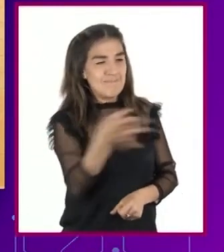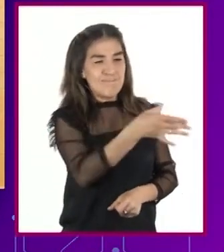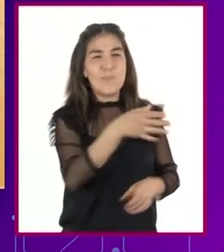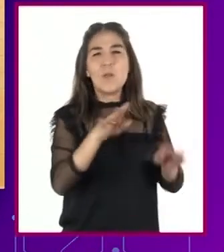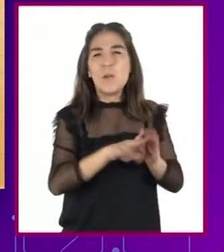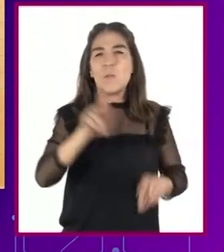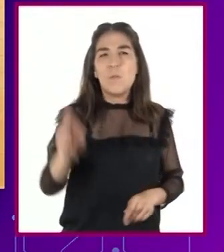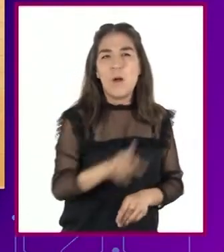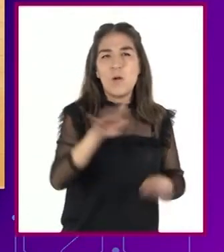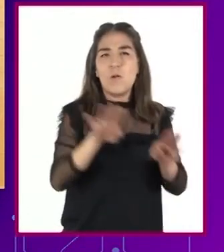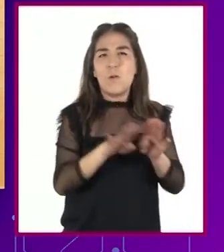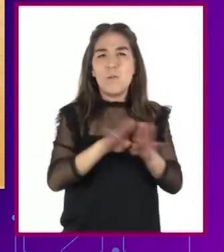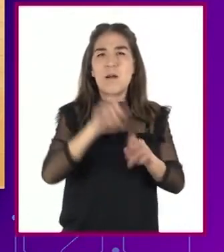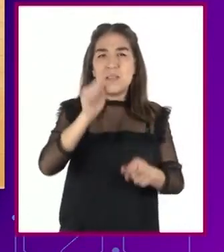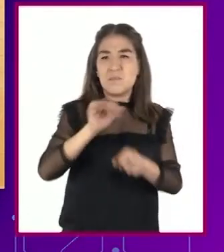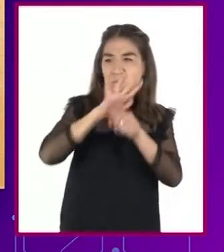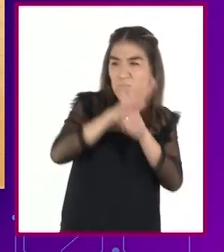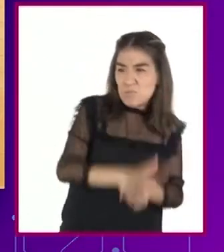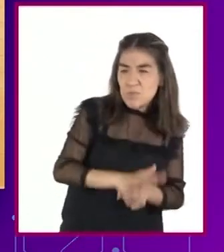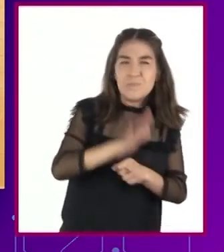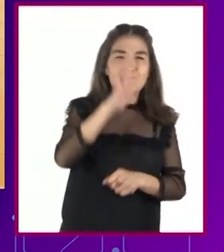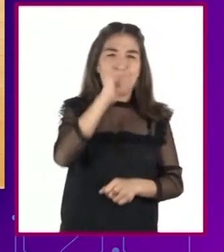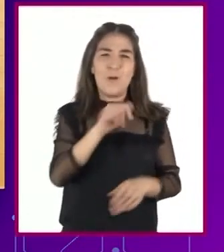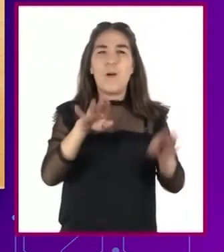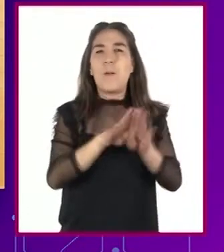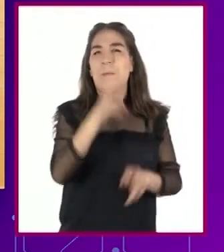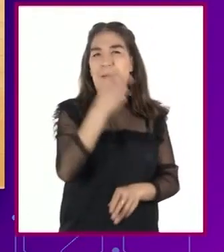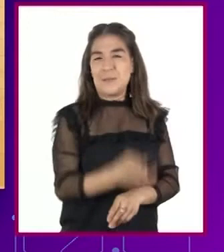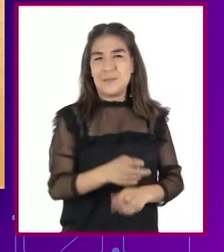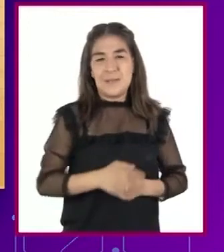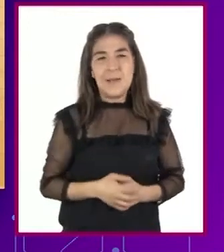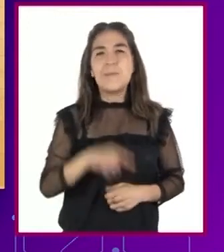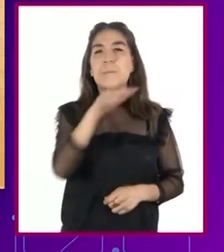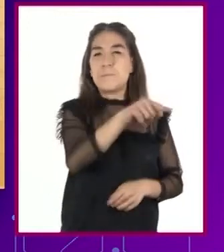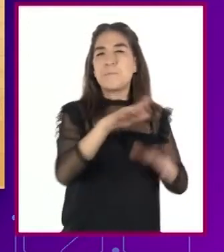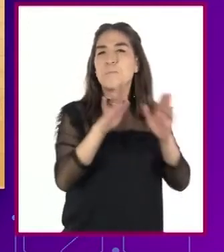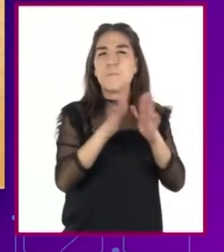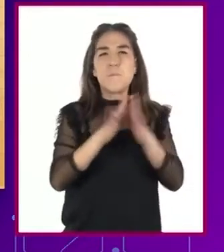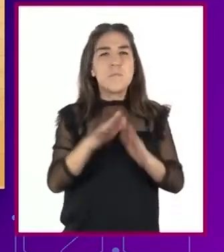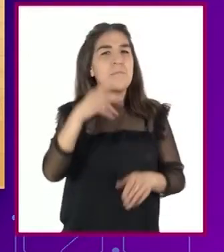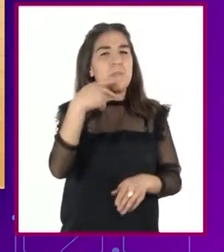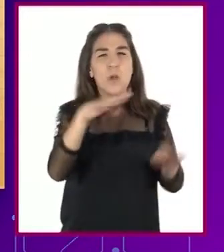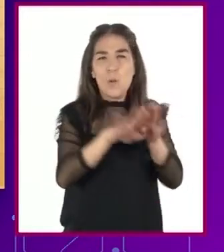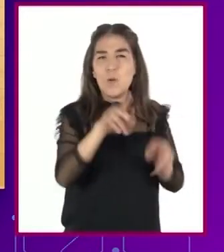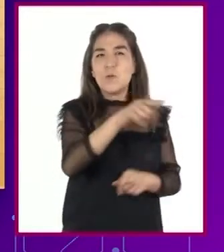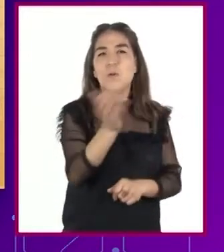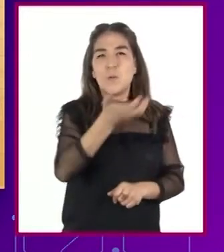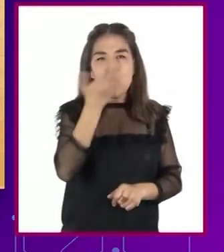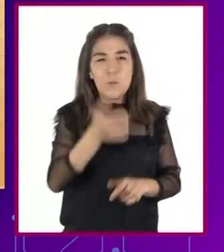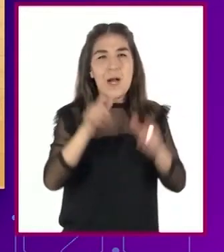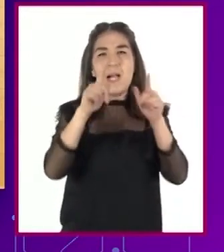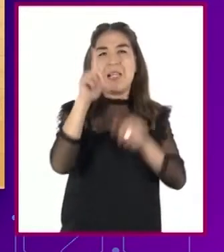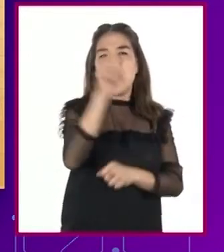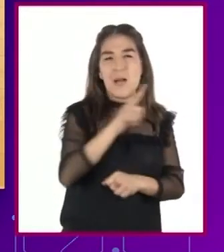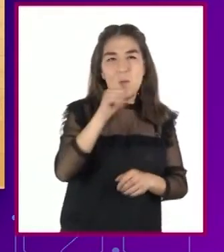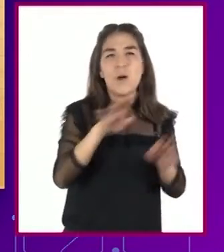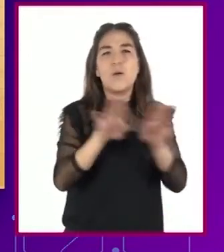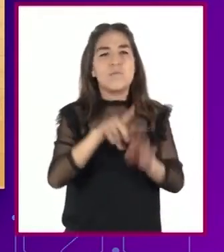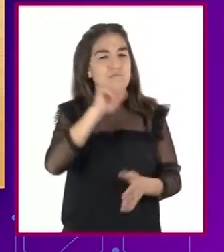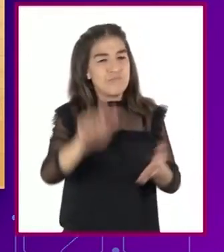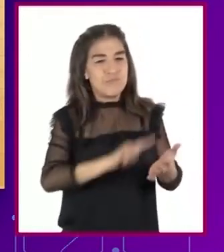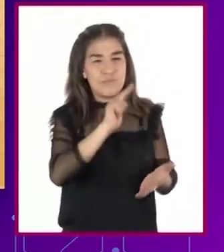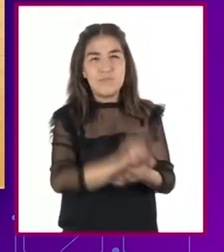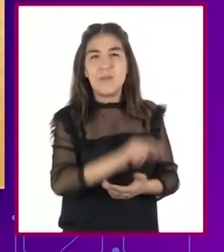la sumisión del universo o de una gran parte de él, a su lengua, a sus costumbres, a sus ideas y a sus